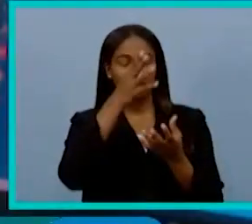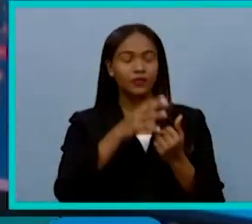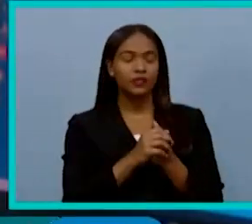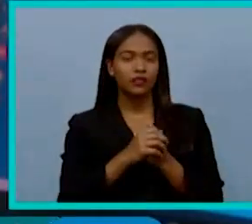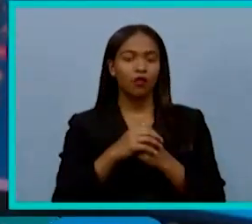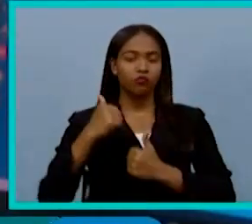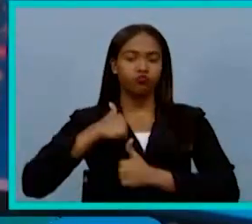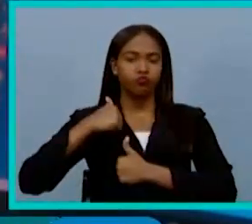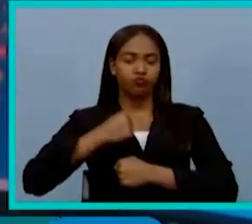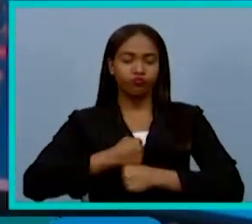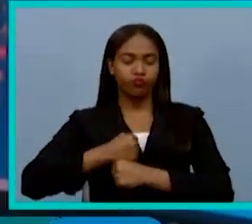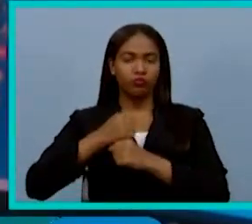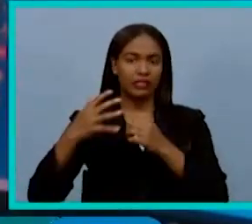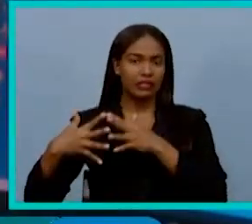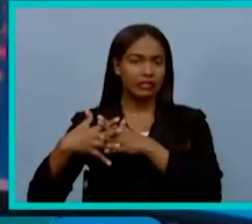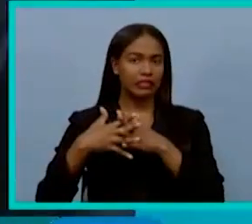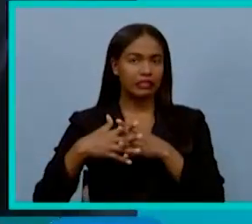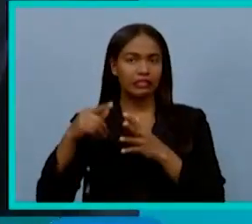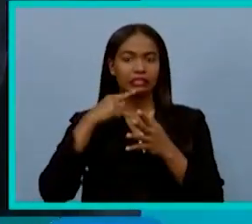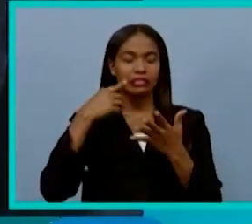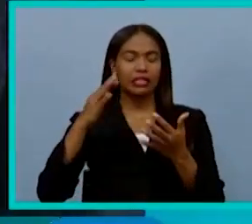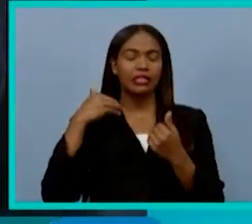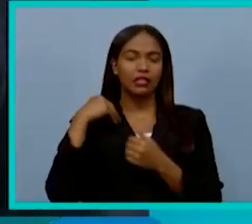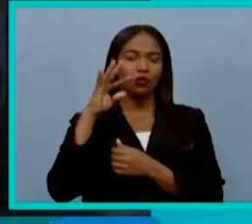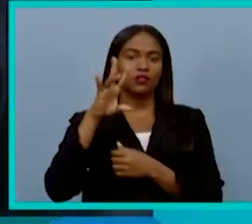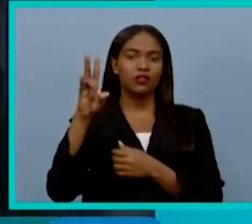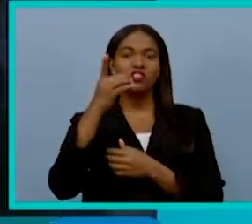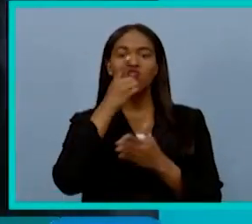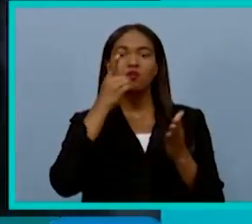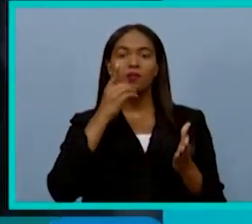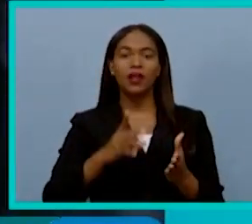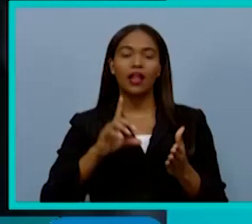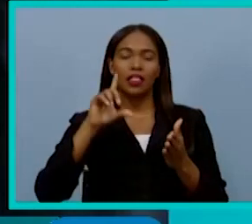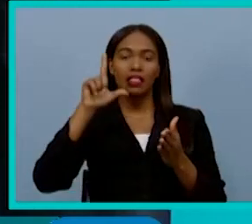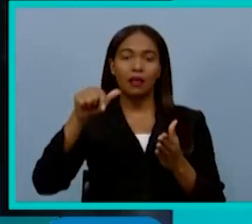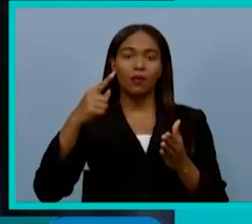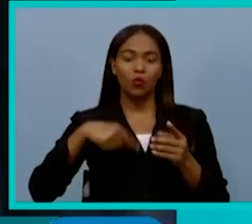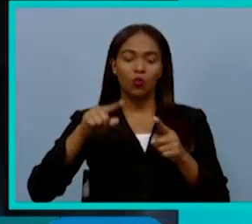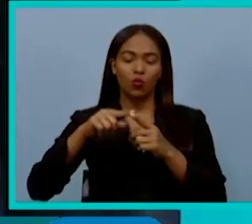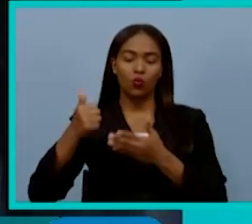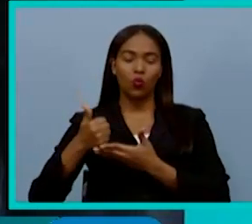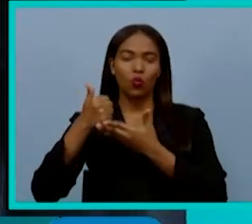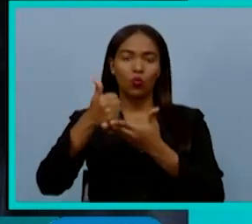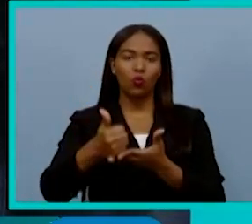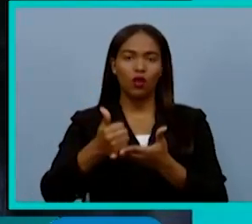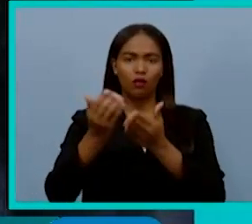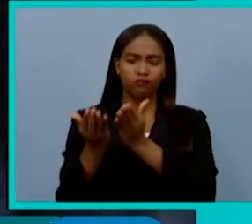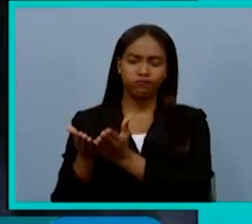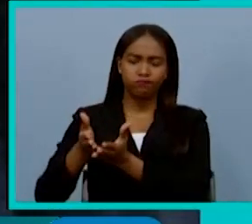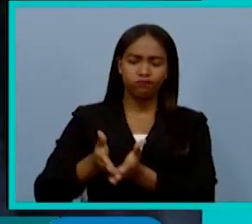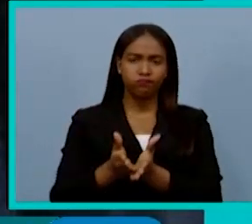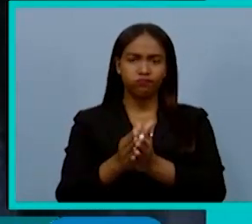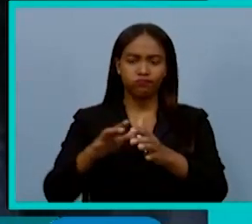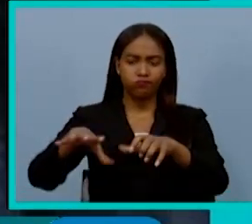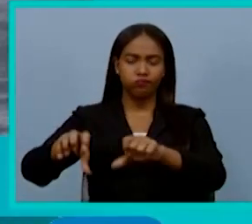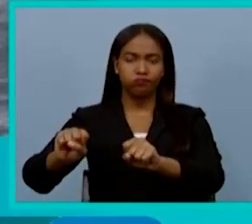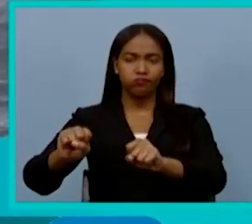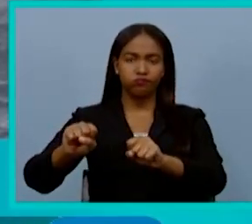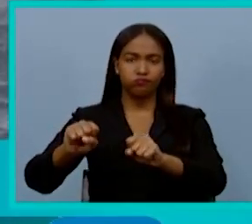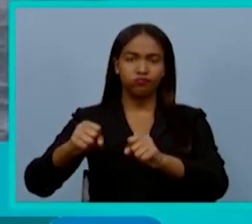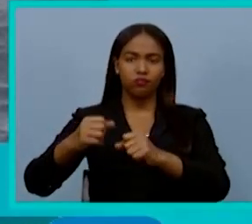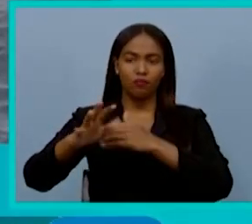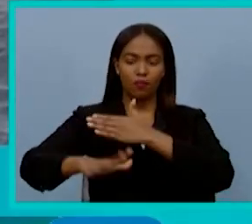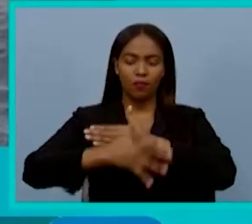La Guardia Costera estadounidense informó que repatrió a 47 dominicanos después de interceptar la embarcación en la que viajaban en aguas cerca de